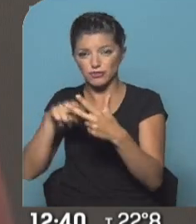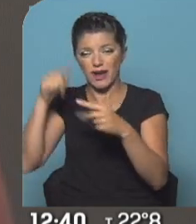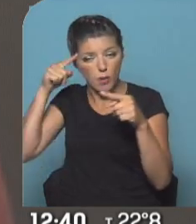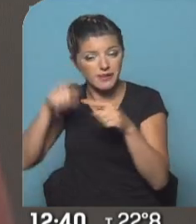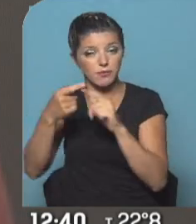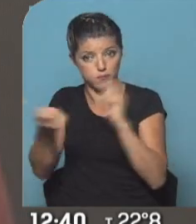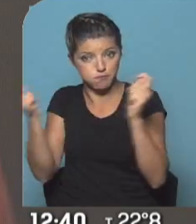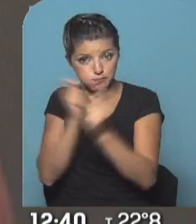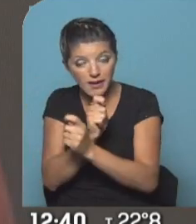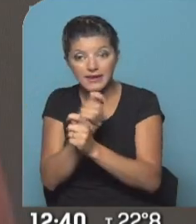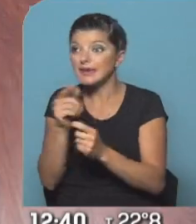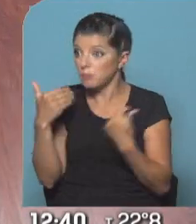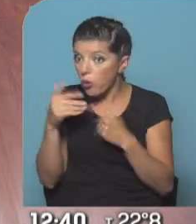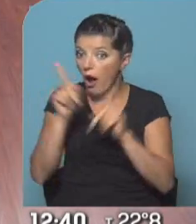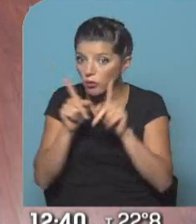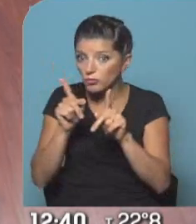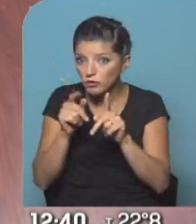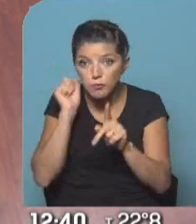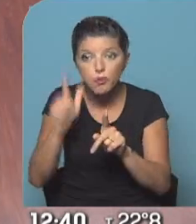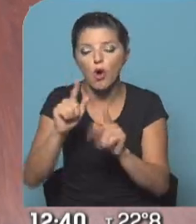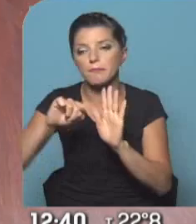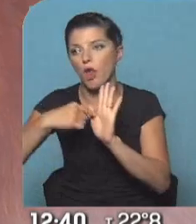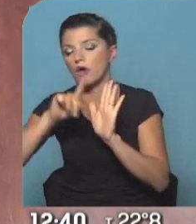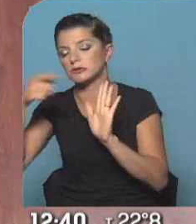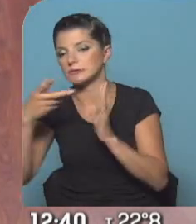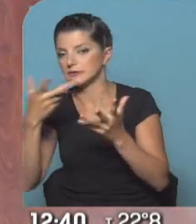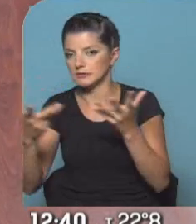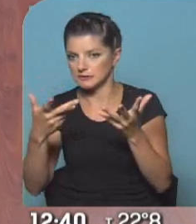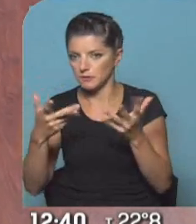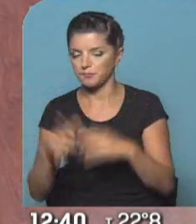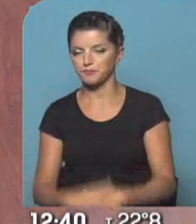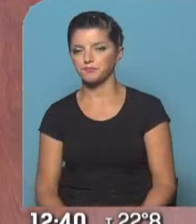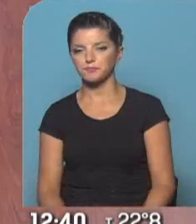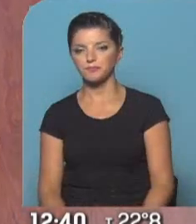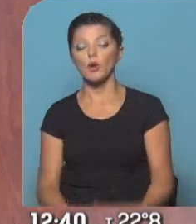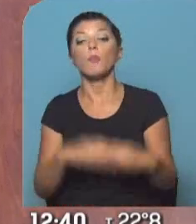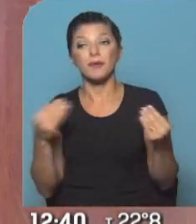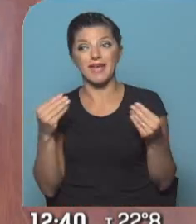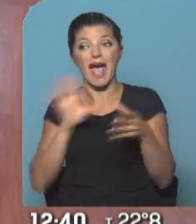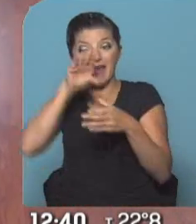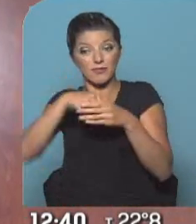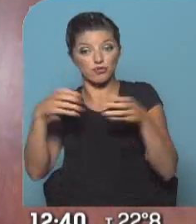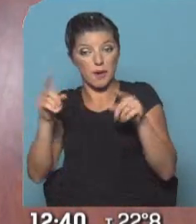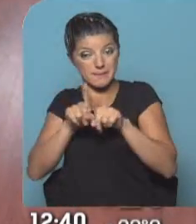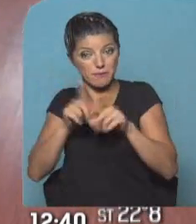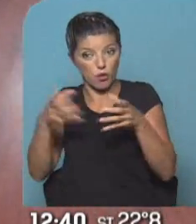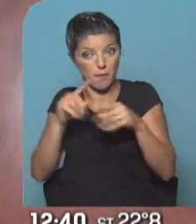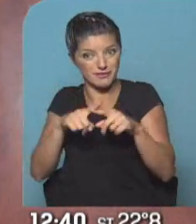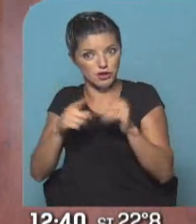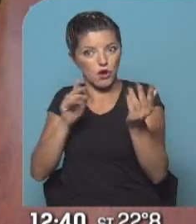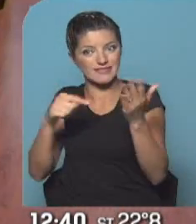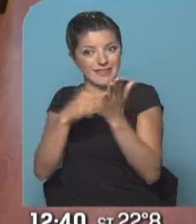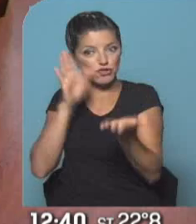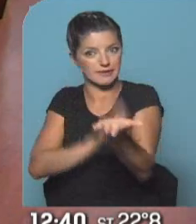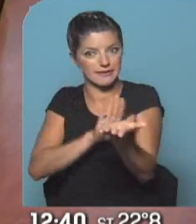implementar hasta cierto punto estas reformas. Y en buena medida porque generaban mucha tensión hacia adentro de la coalición de centroizquierda que gobernaba